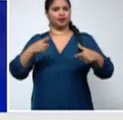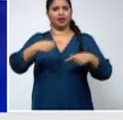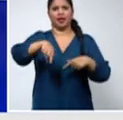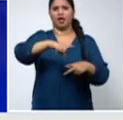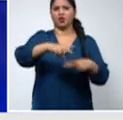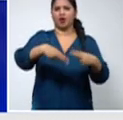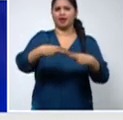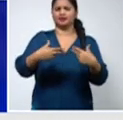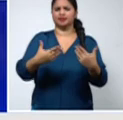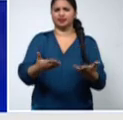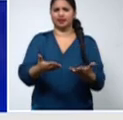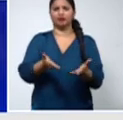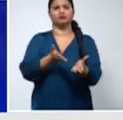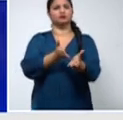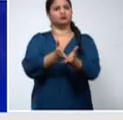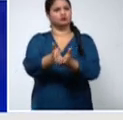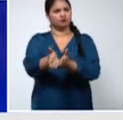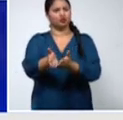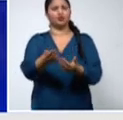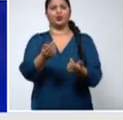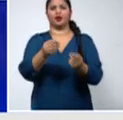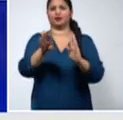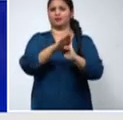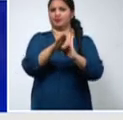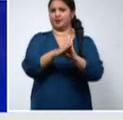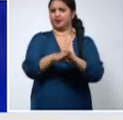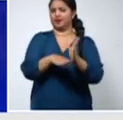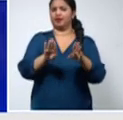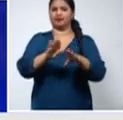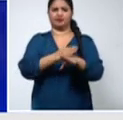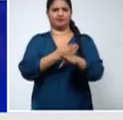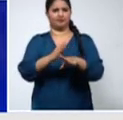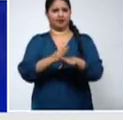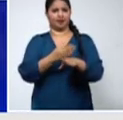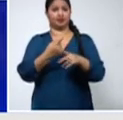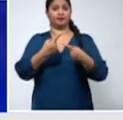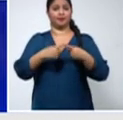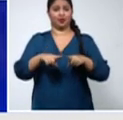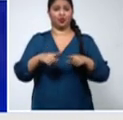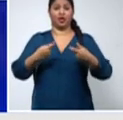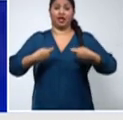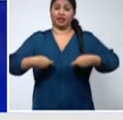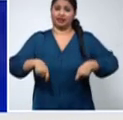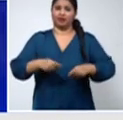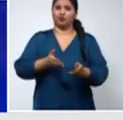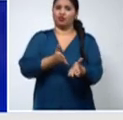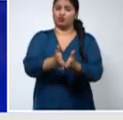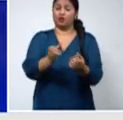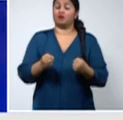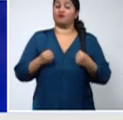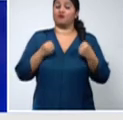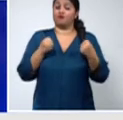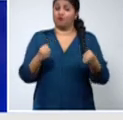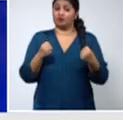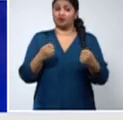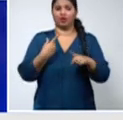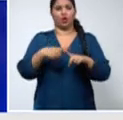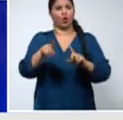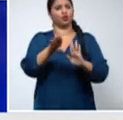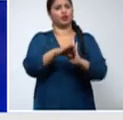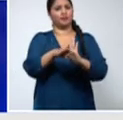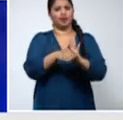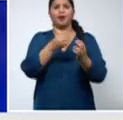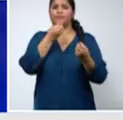Consejo de Defensa, todos sus organismos, pero que indiscutiblemente tienen que seguir afianzando para poder controlar